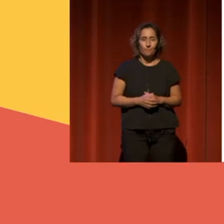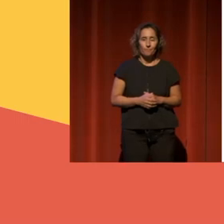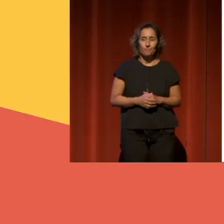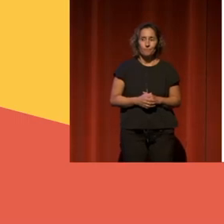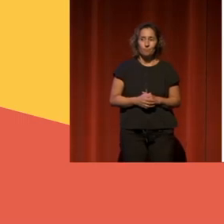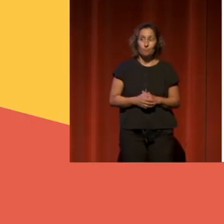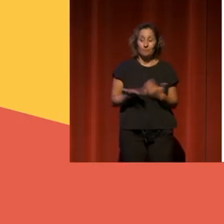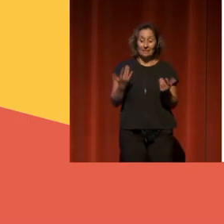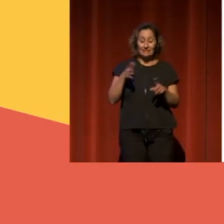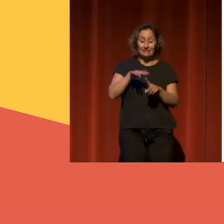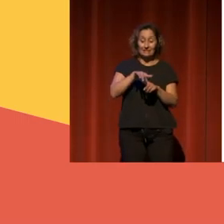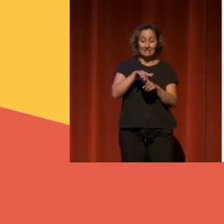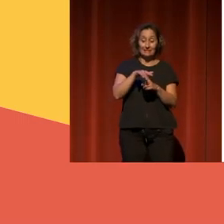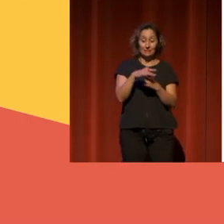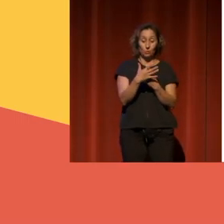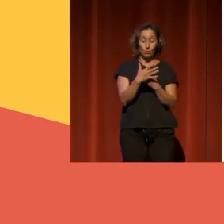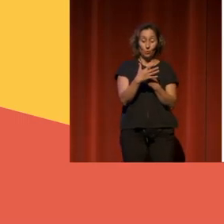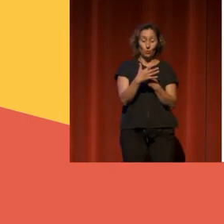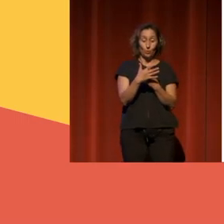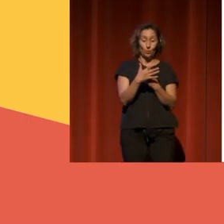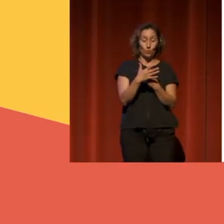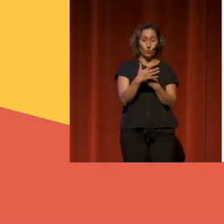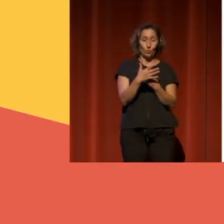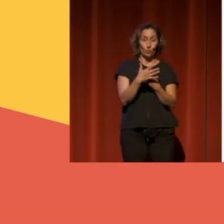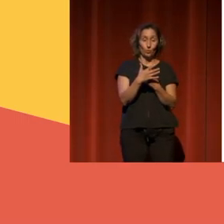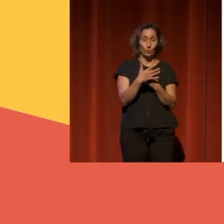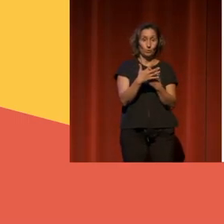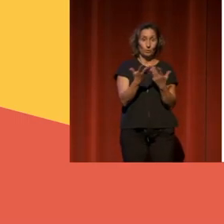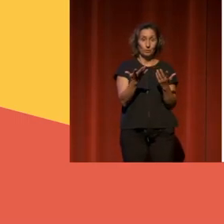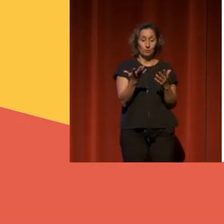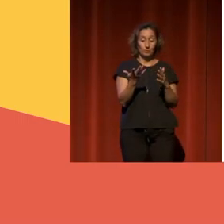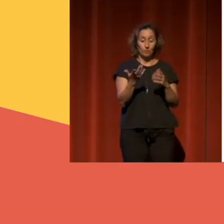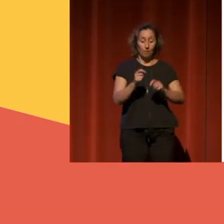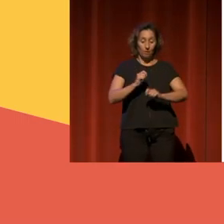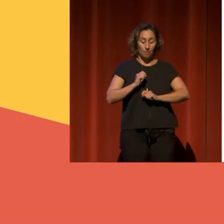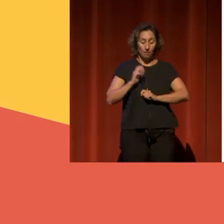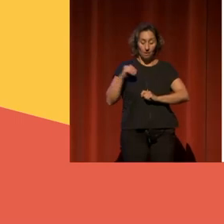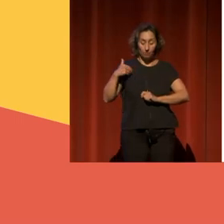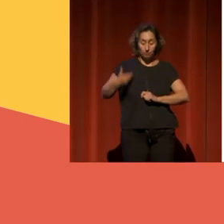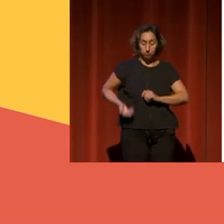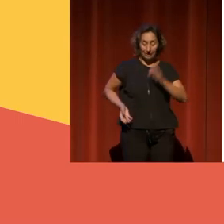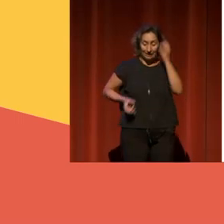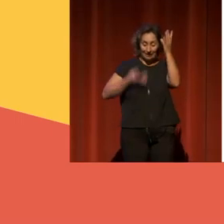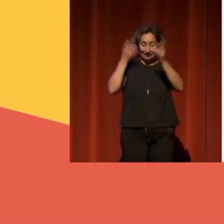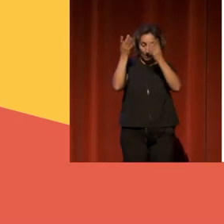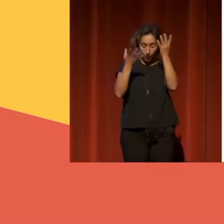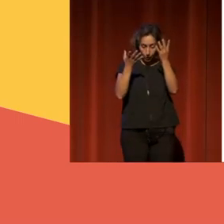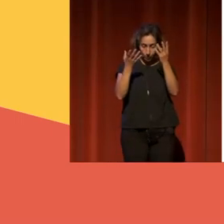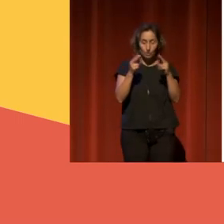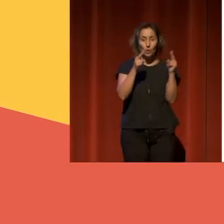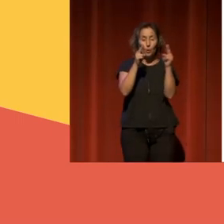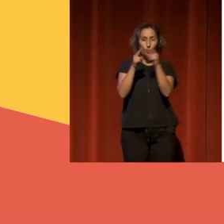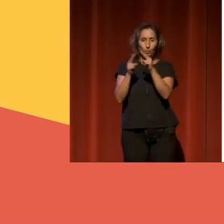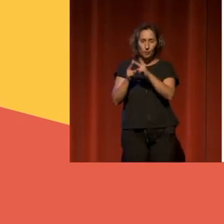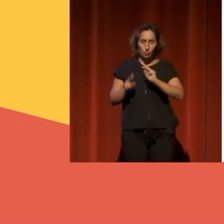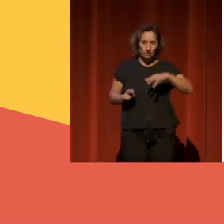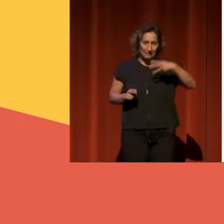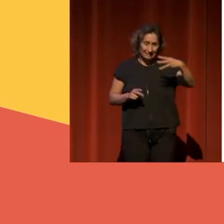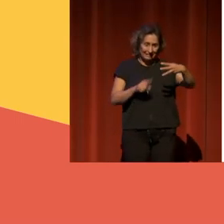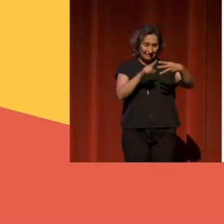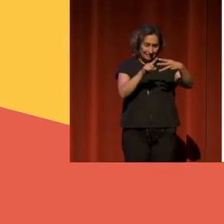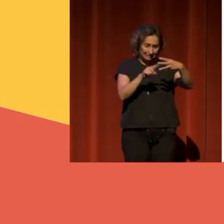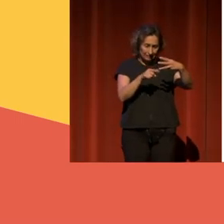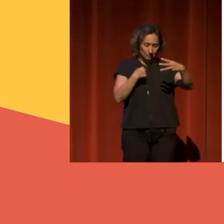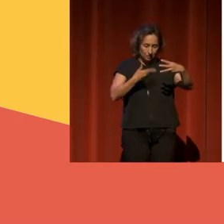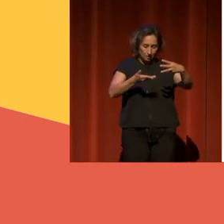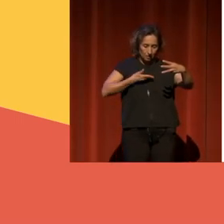Bueno, ante esta situación, ante esta afirmación que acabo de hacer de que no siempre favorece un papel activo y creador, nos surgieron tres preguntas que son las que han impulsado esta investigación.